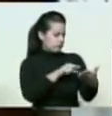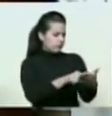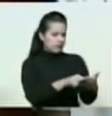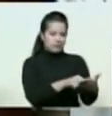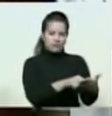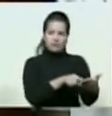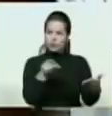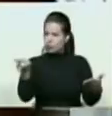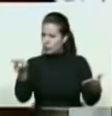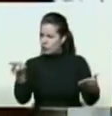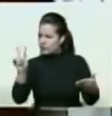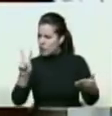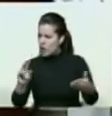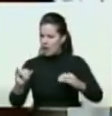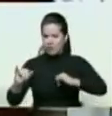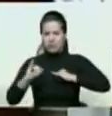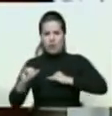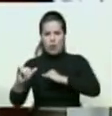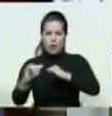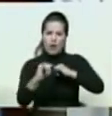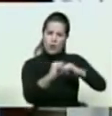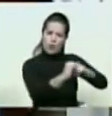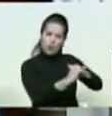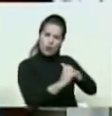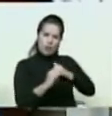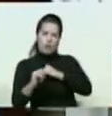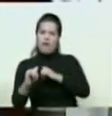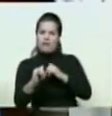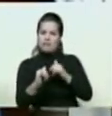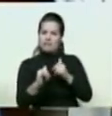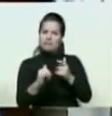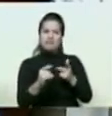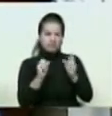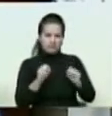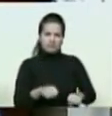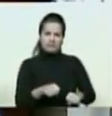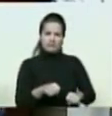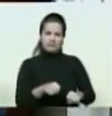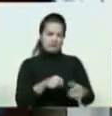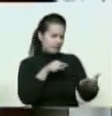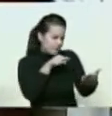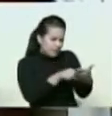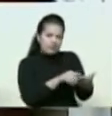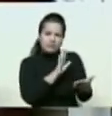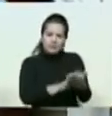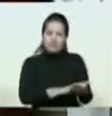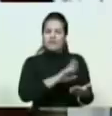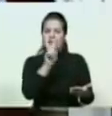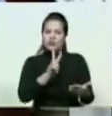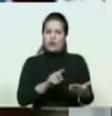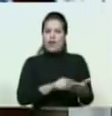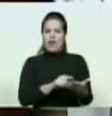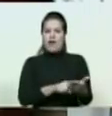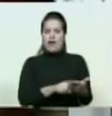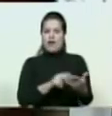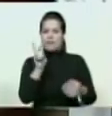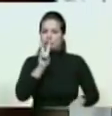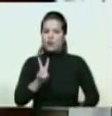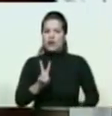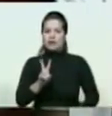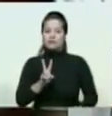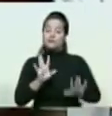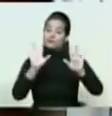reconocernos en eso que somos. ¿Qué es Venezuela? Hay algunos que tienen una